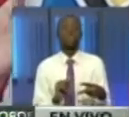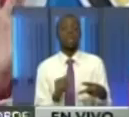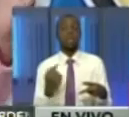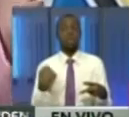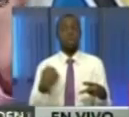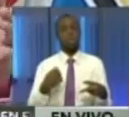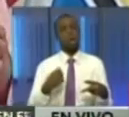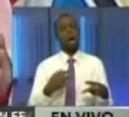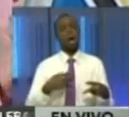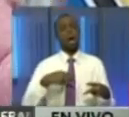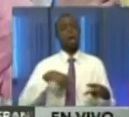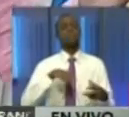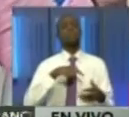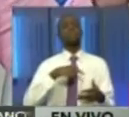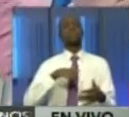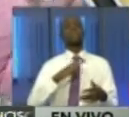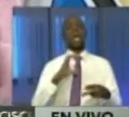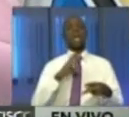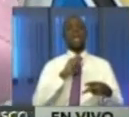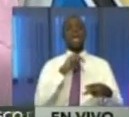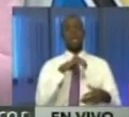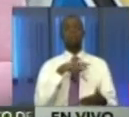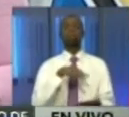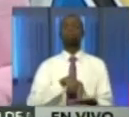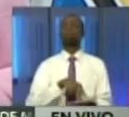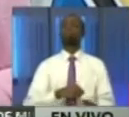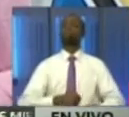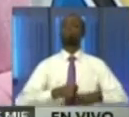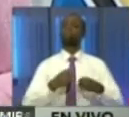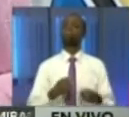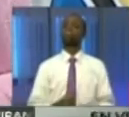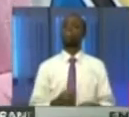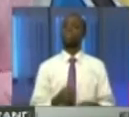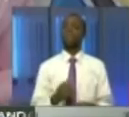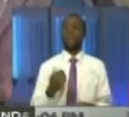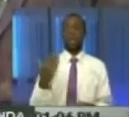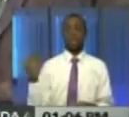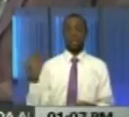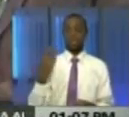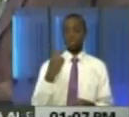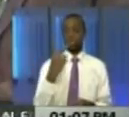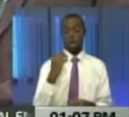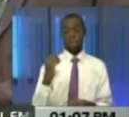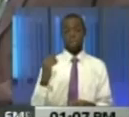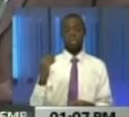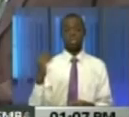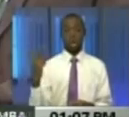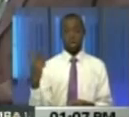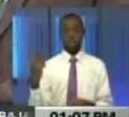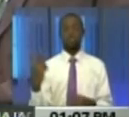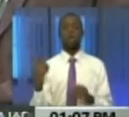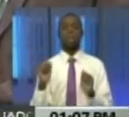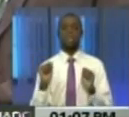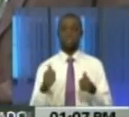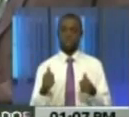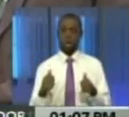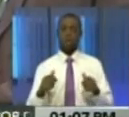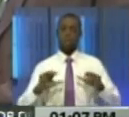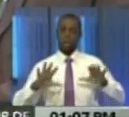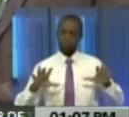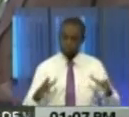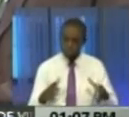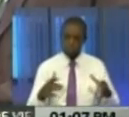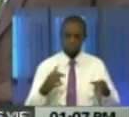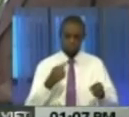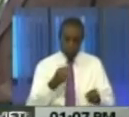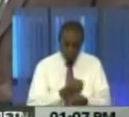firmeza, el Consejo a partir del año 2000 comenzó a trabajar en esta modalidad en donde tenemos